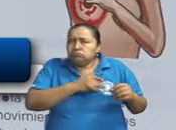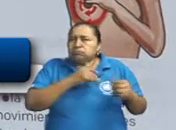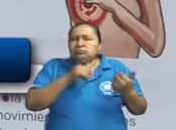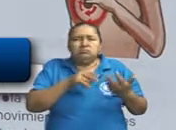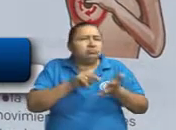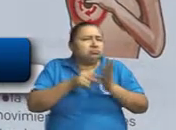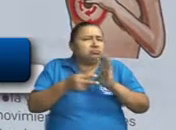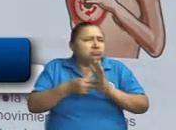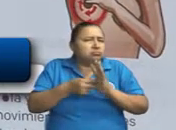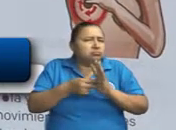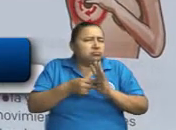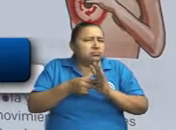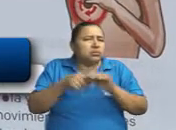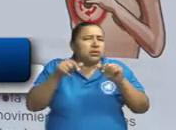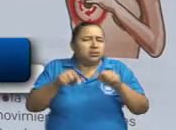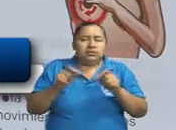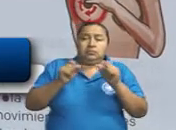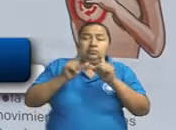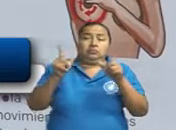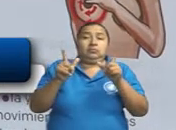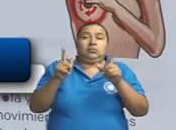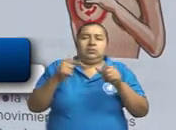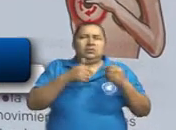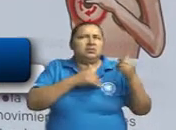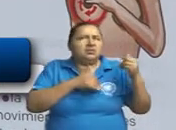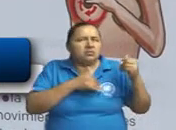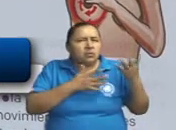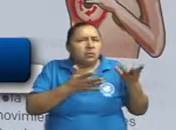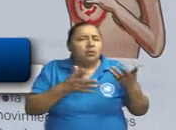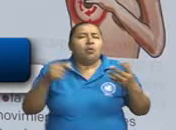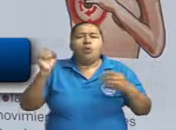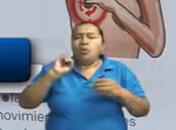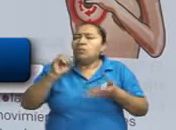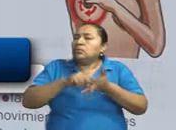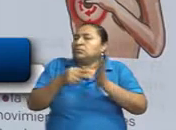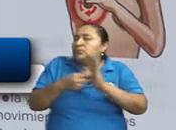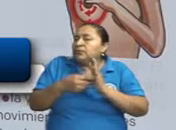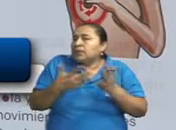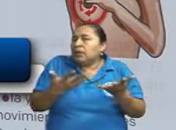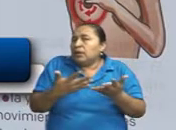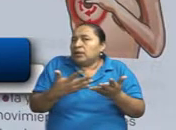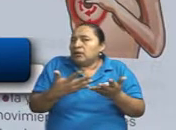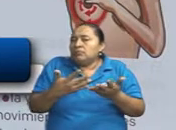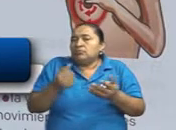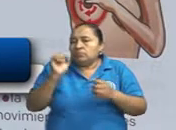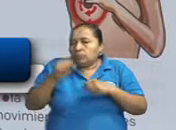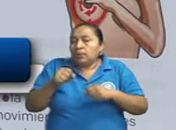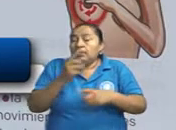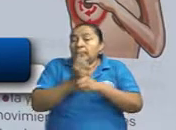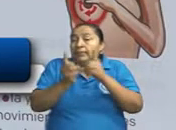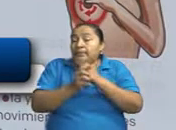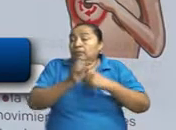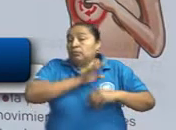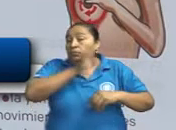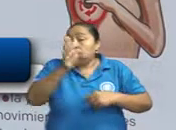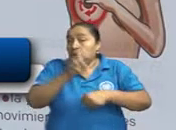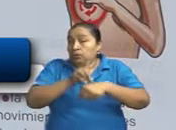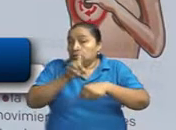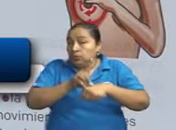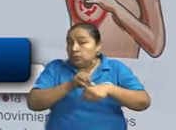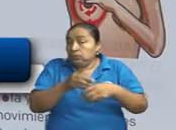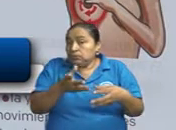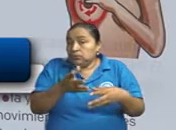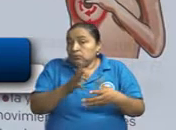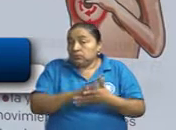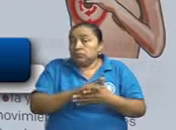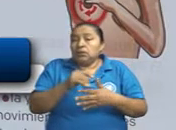signo de alarma o una señal que indique que debemos ir donde